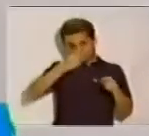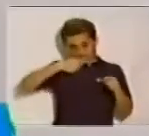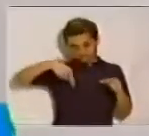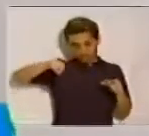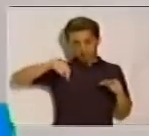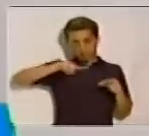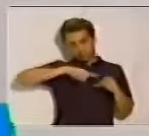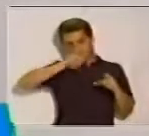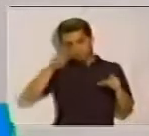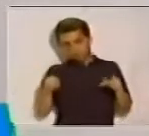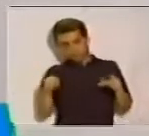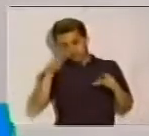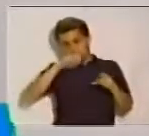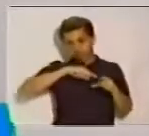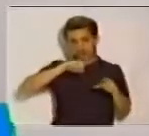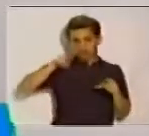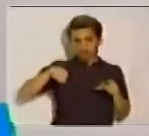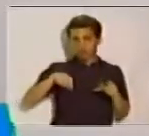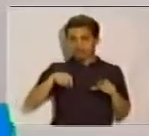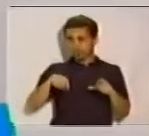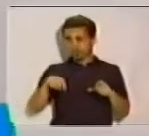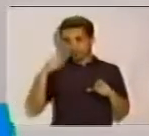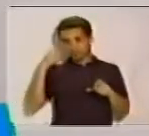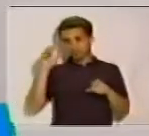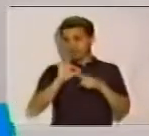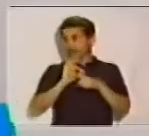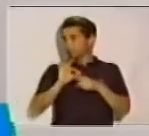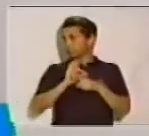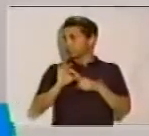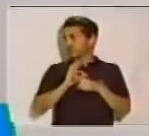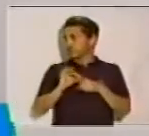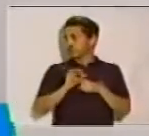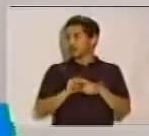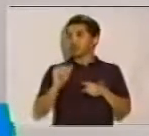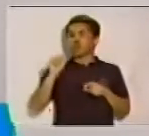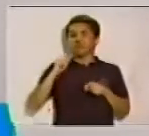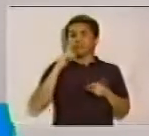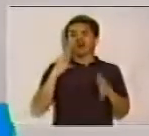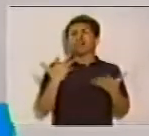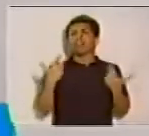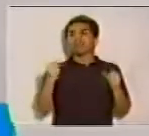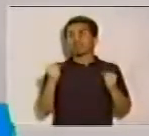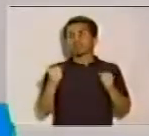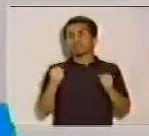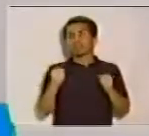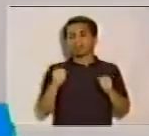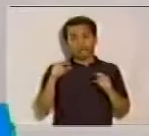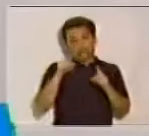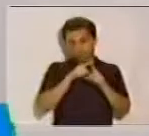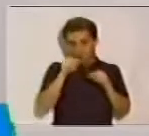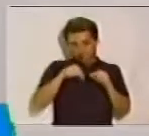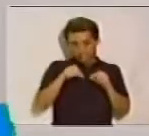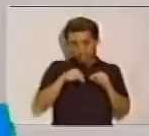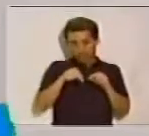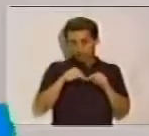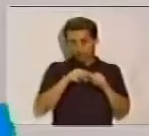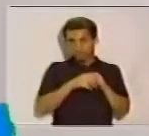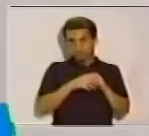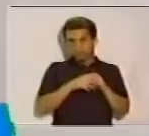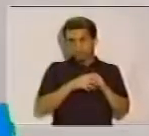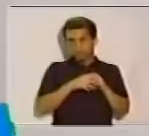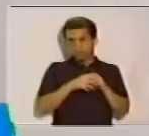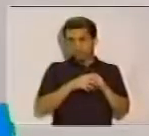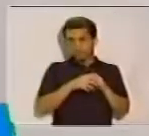El segmento de la circunferencia que me va a servir. Miren ahora lo que voy a hacer. En el mismo punto otra vez.